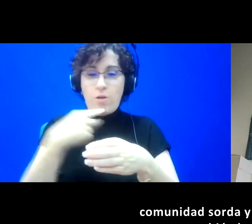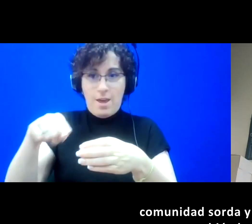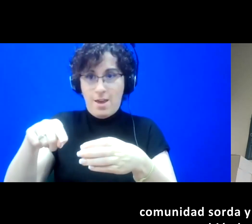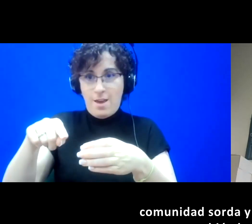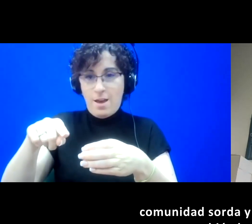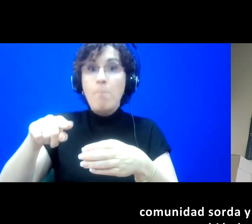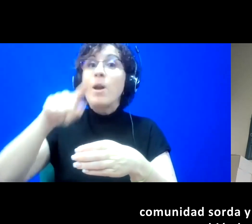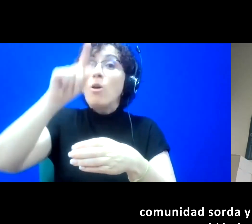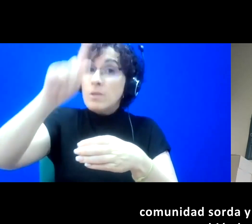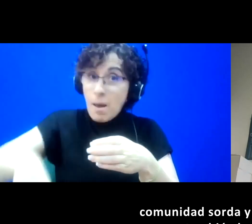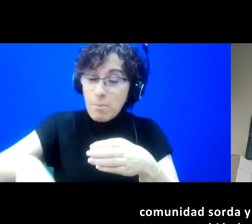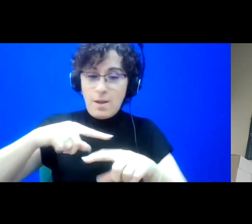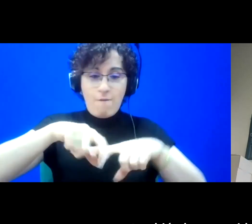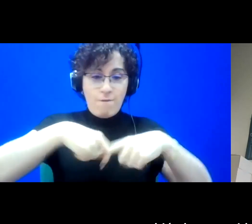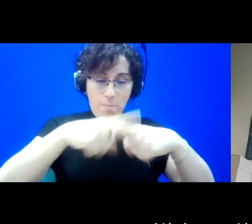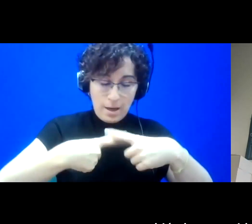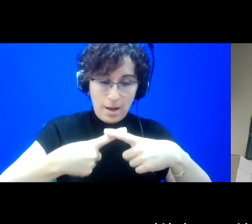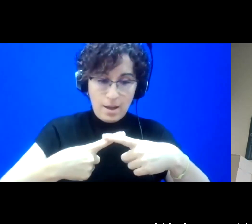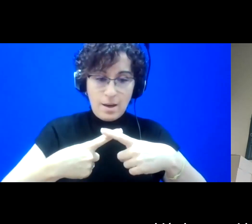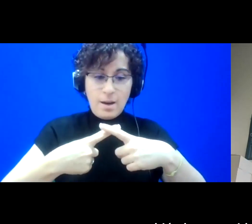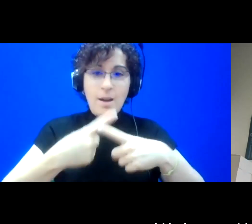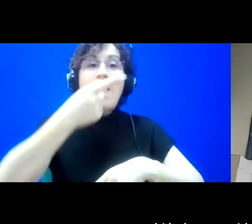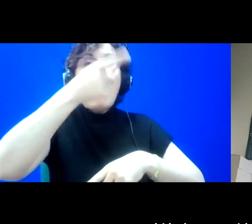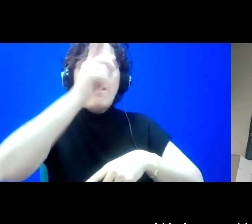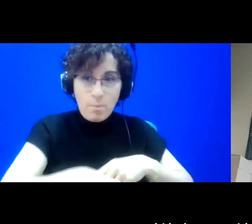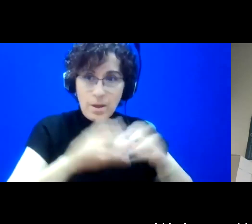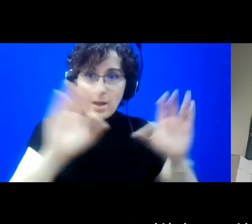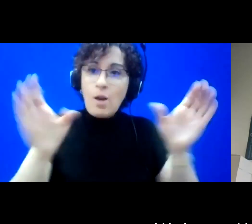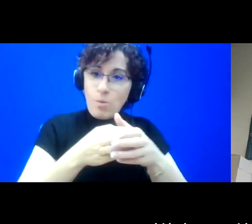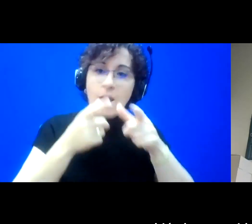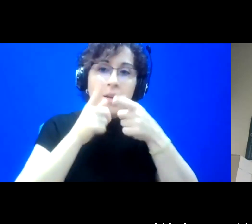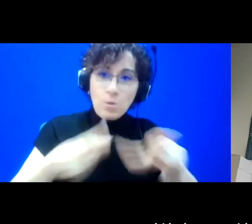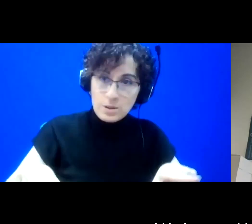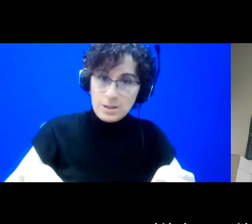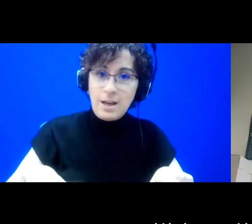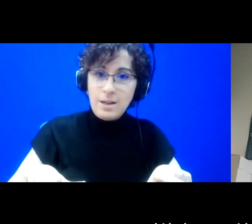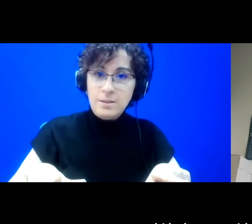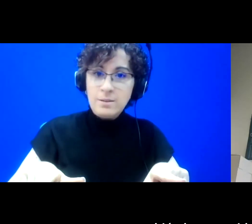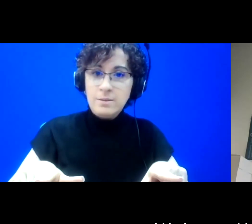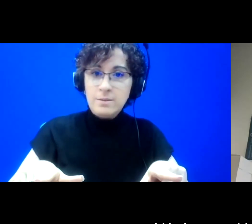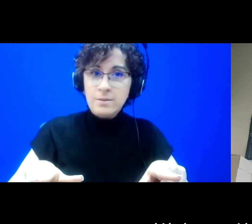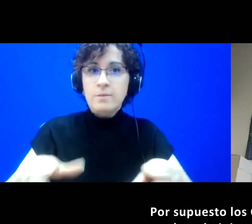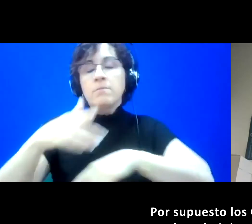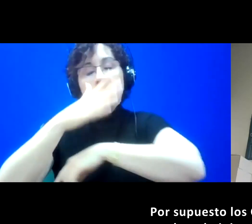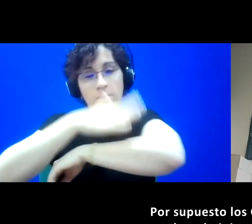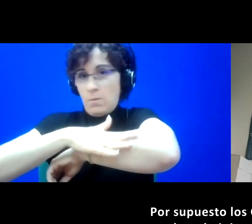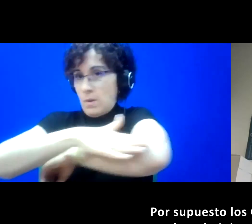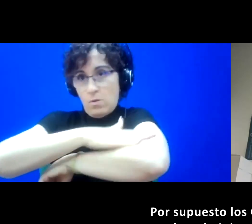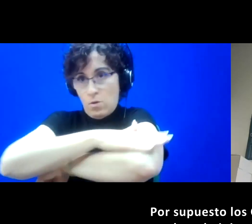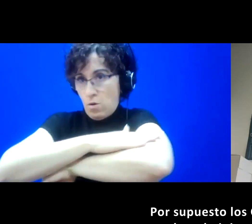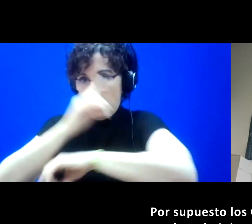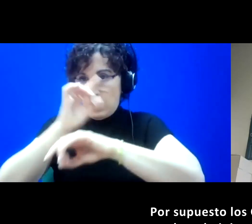las familias, también la comunidad lingüística, por supuesto los gobiernos y